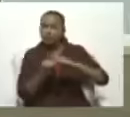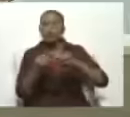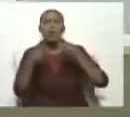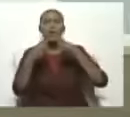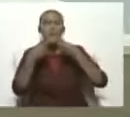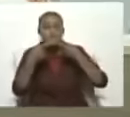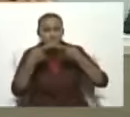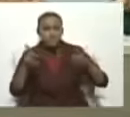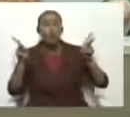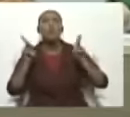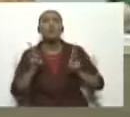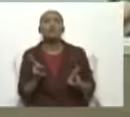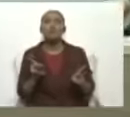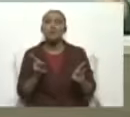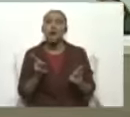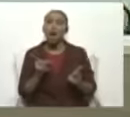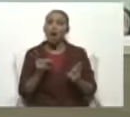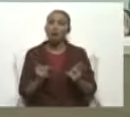Comité Logístico